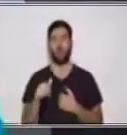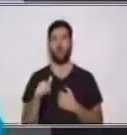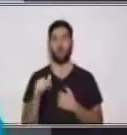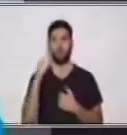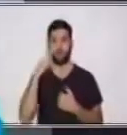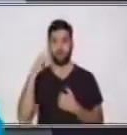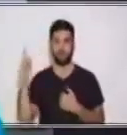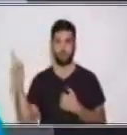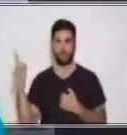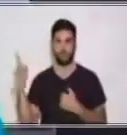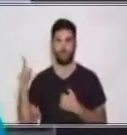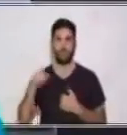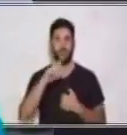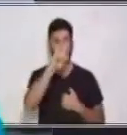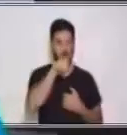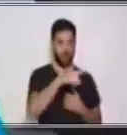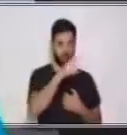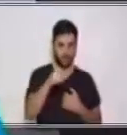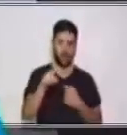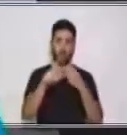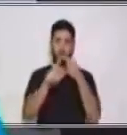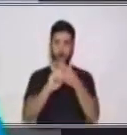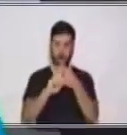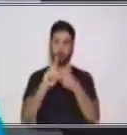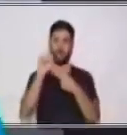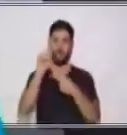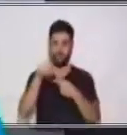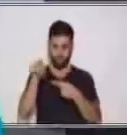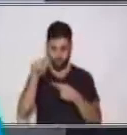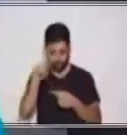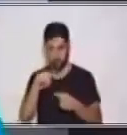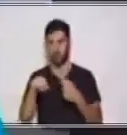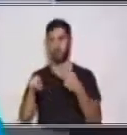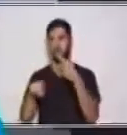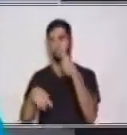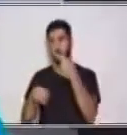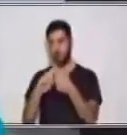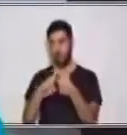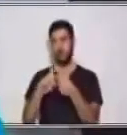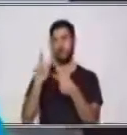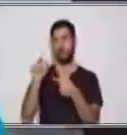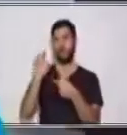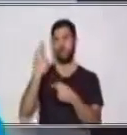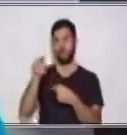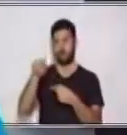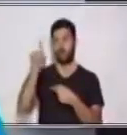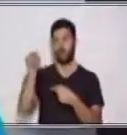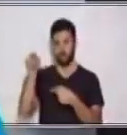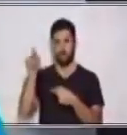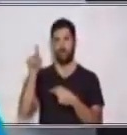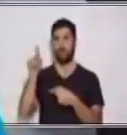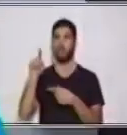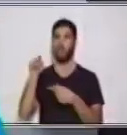alfa más beta más gamma va a ser igual